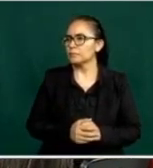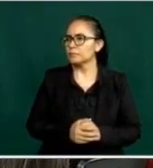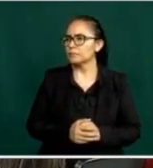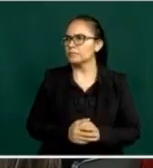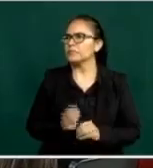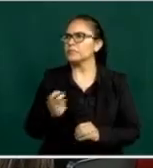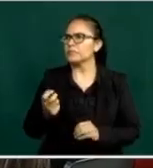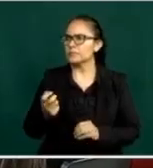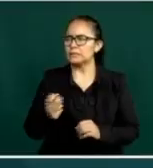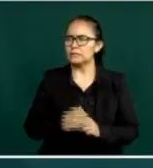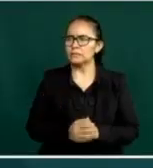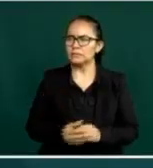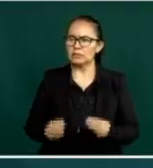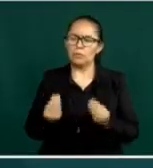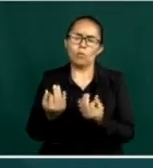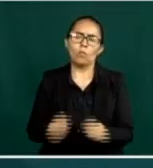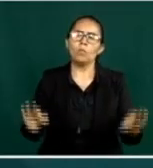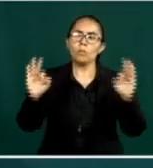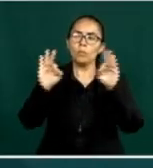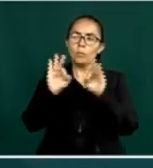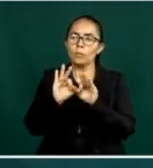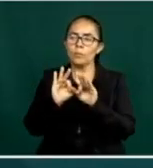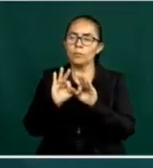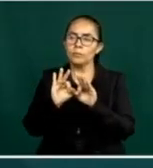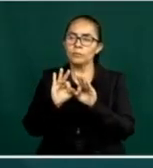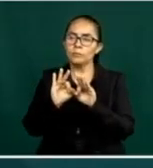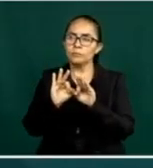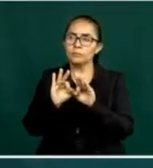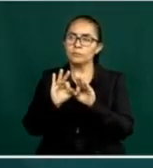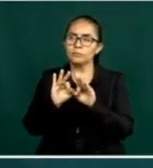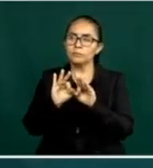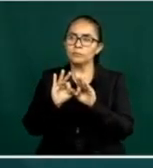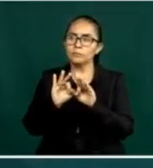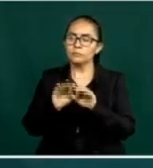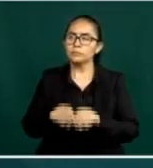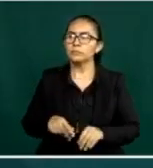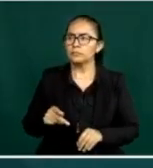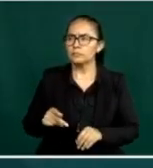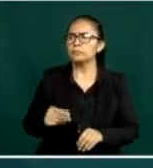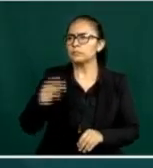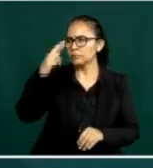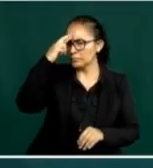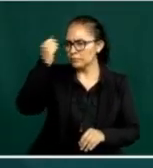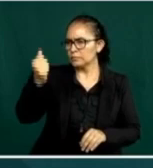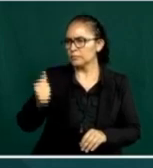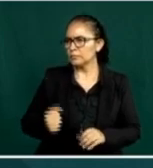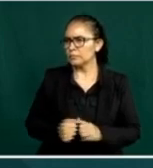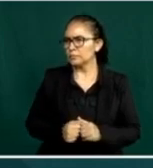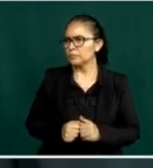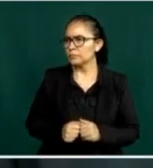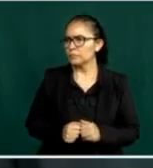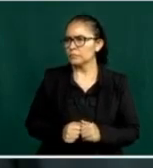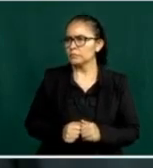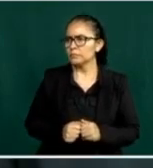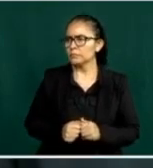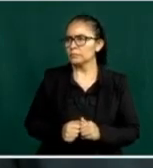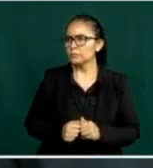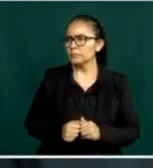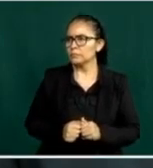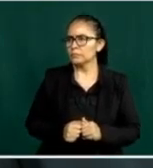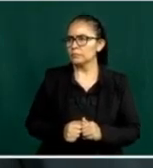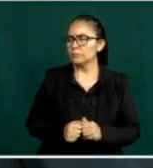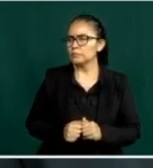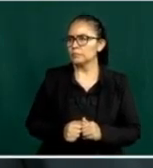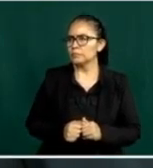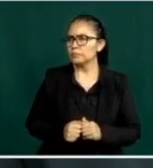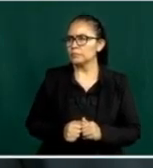Y que es mucho, muy importante que no haya inflación. Al encabezar la reunión de seguridad nacional en instalaciones